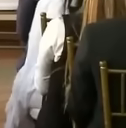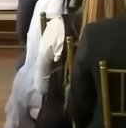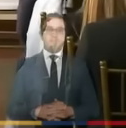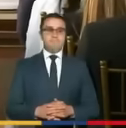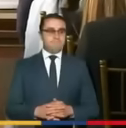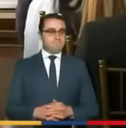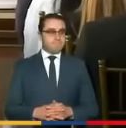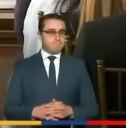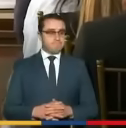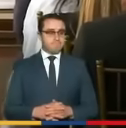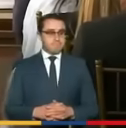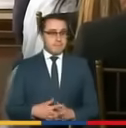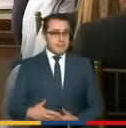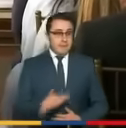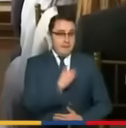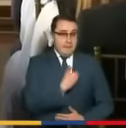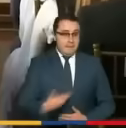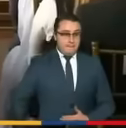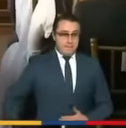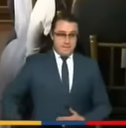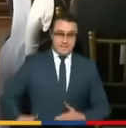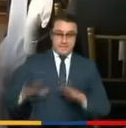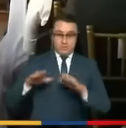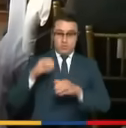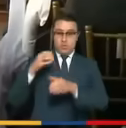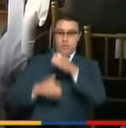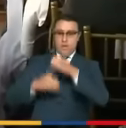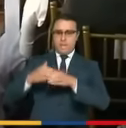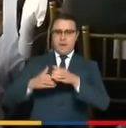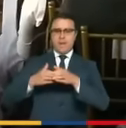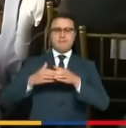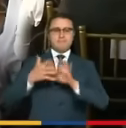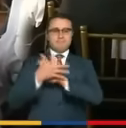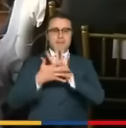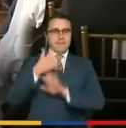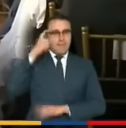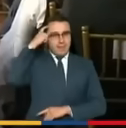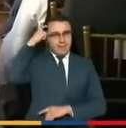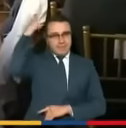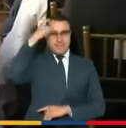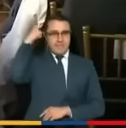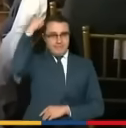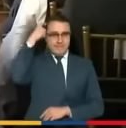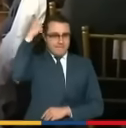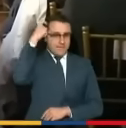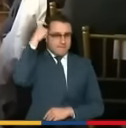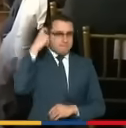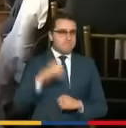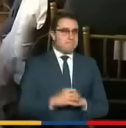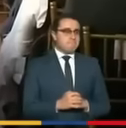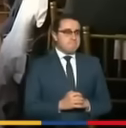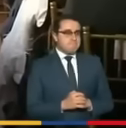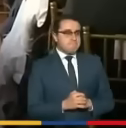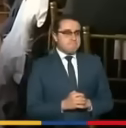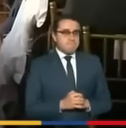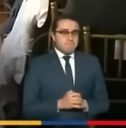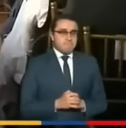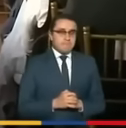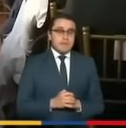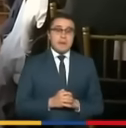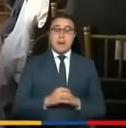Señor presidente de la Cámara de Representantes, David Ricardo Racero Mayorca.